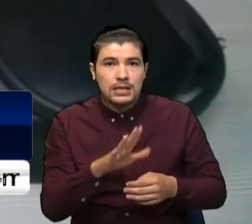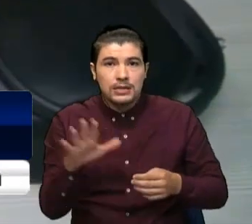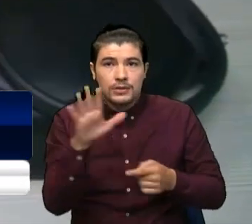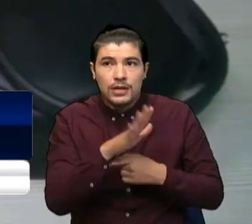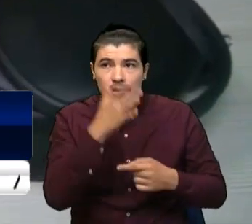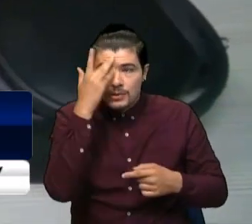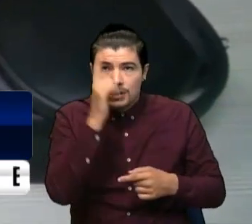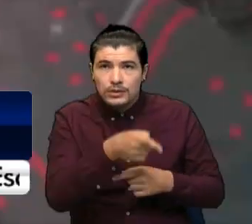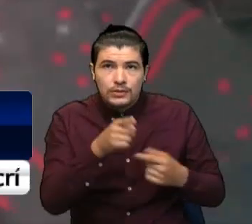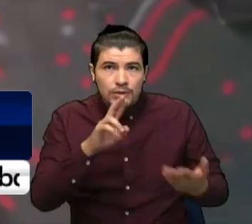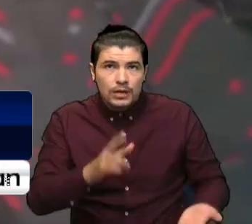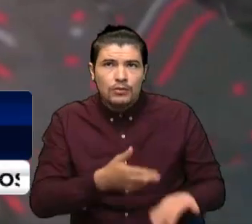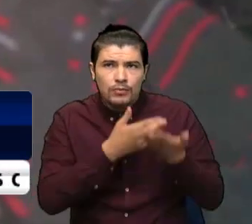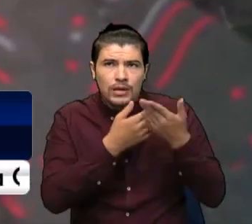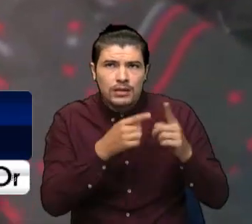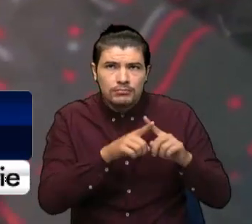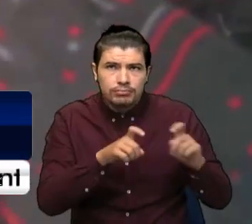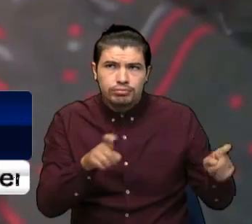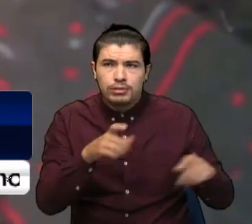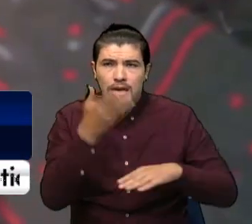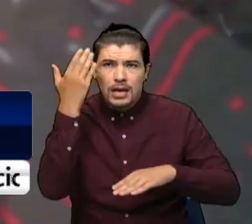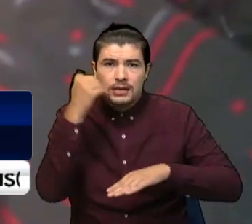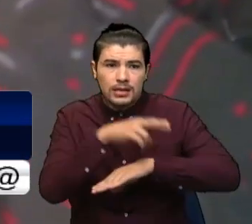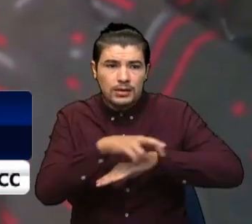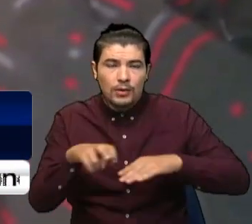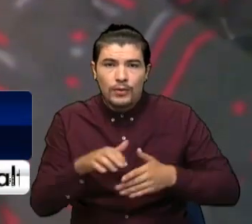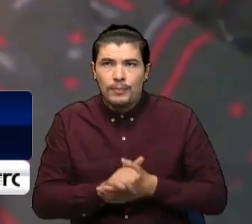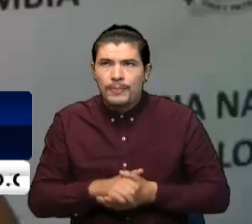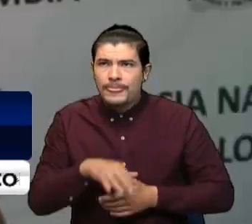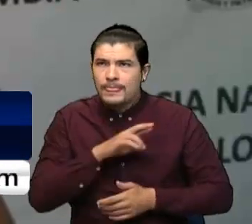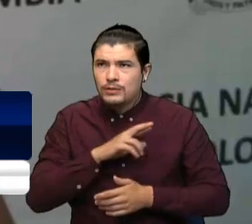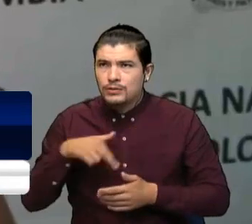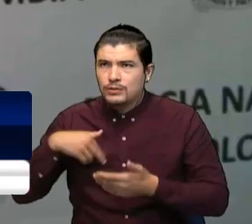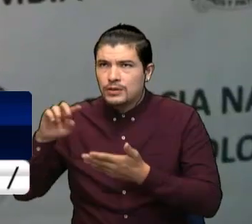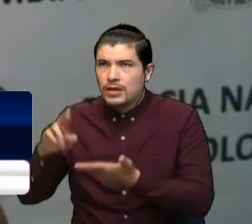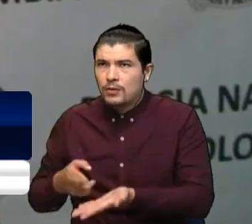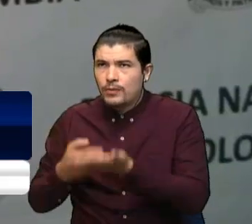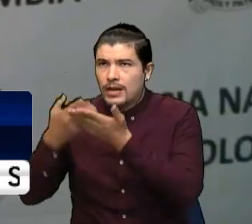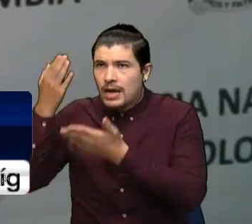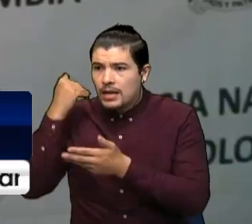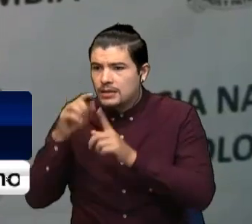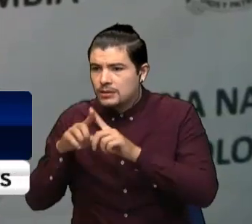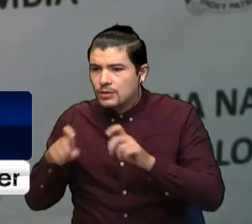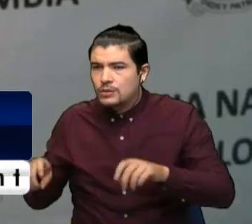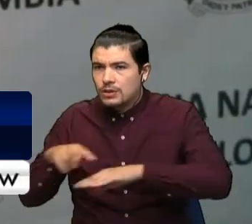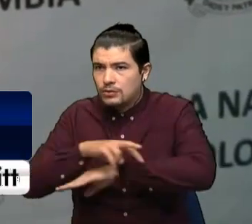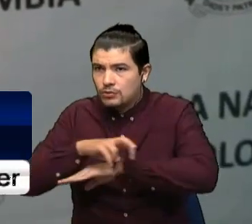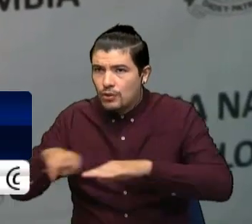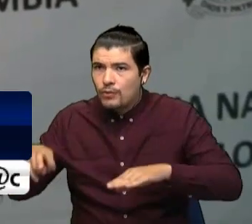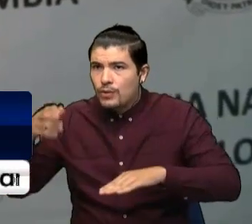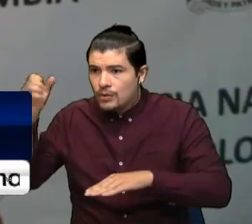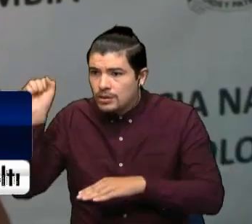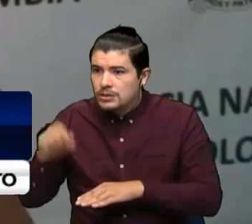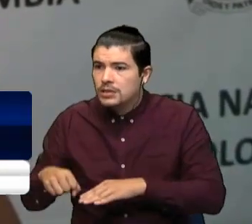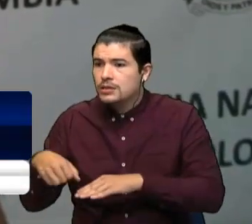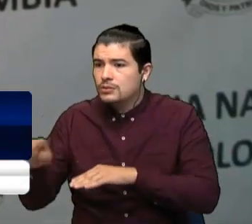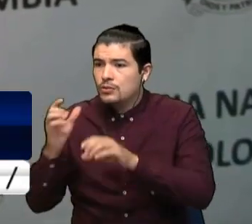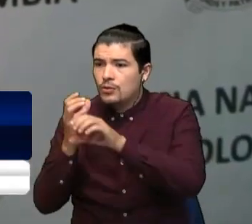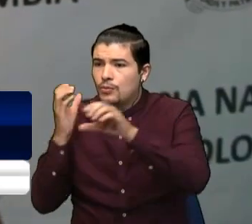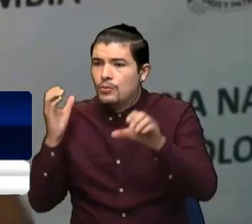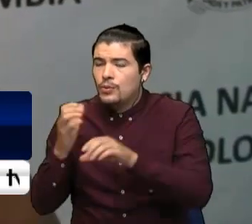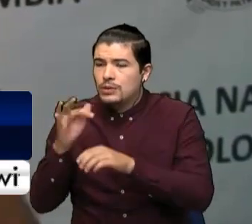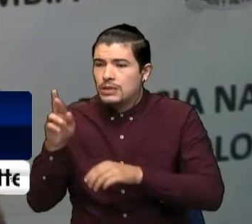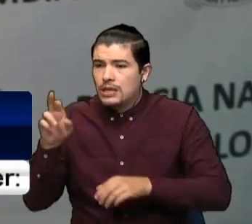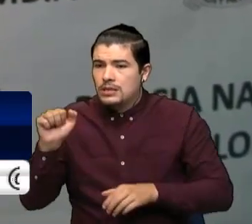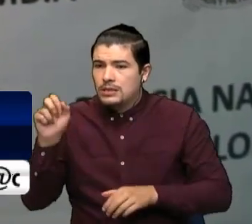la recuperación de sus elementos hurtados recuperando unos objetos que nos fueron 2 en un bus de atrás lebrija